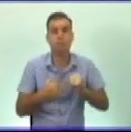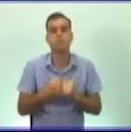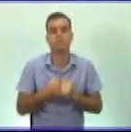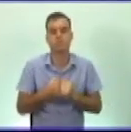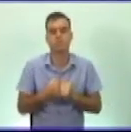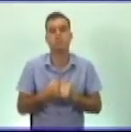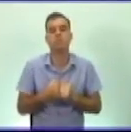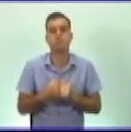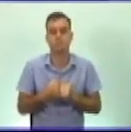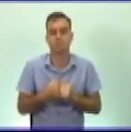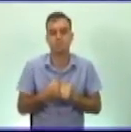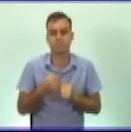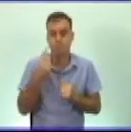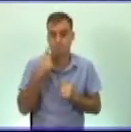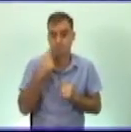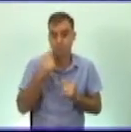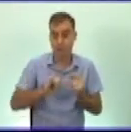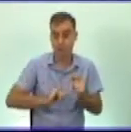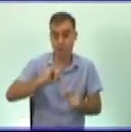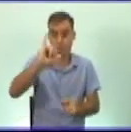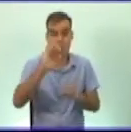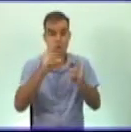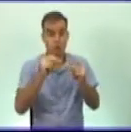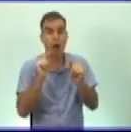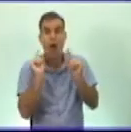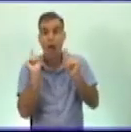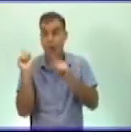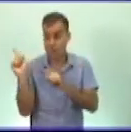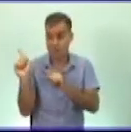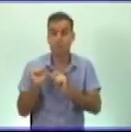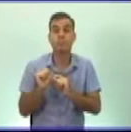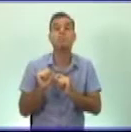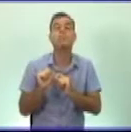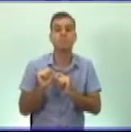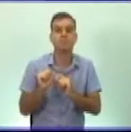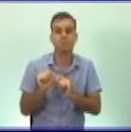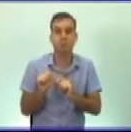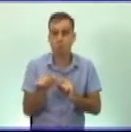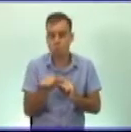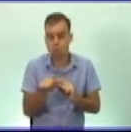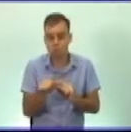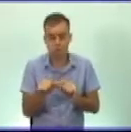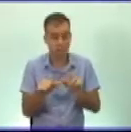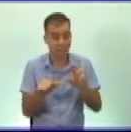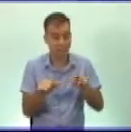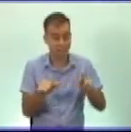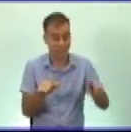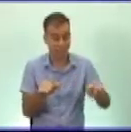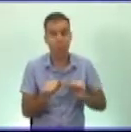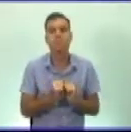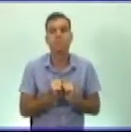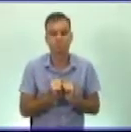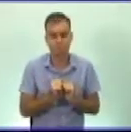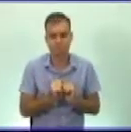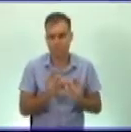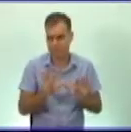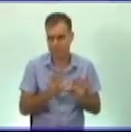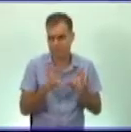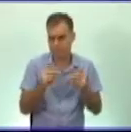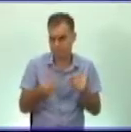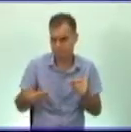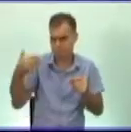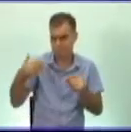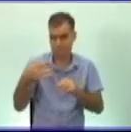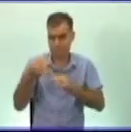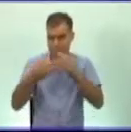Fíjense que tenemos la altura, pero la altura recuerden que es igual a 2 veces radio, ¿verdad? Ajá, ya lo habíamos trabajado en la diapositiva